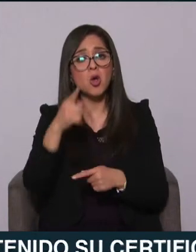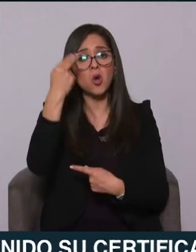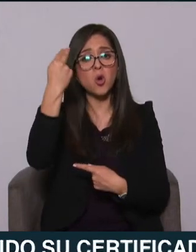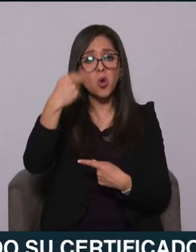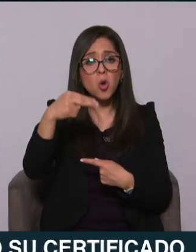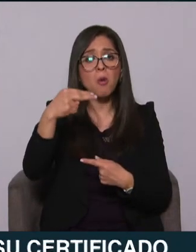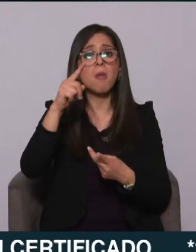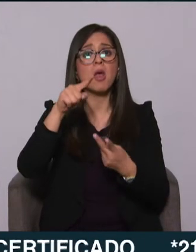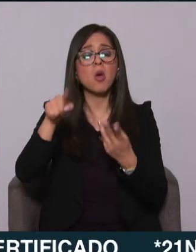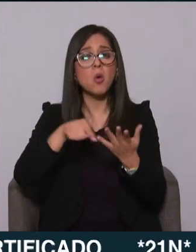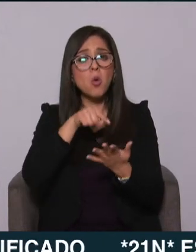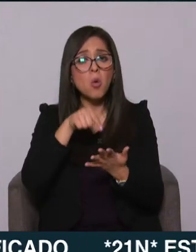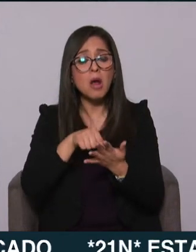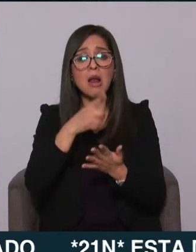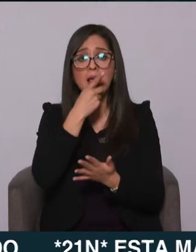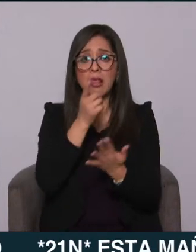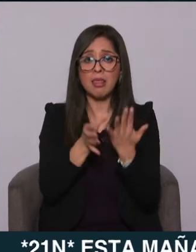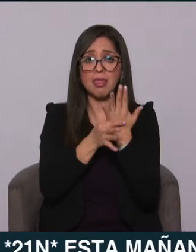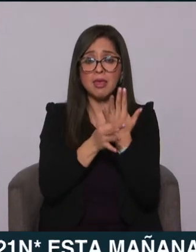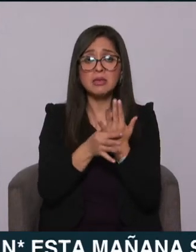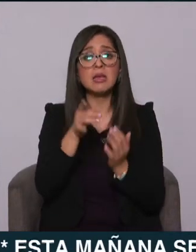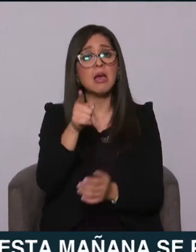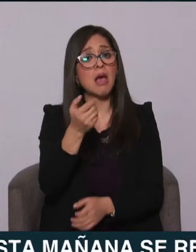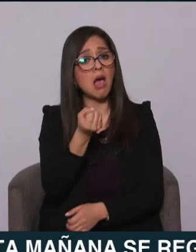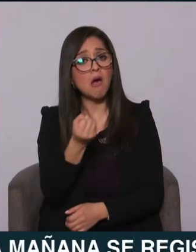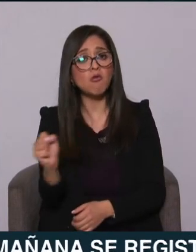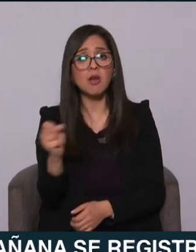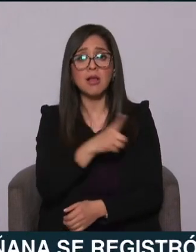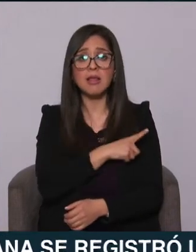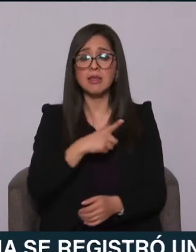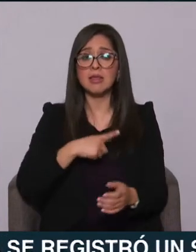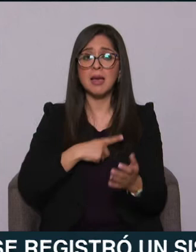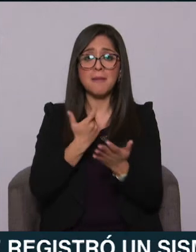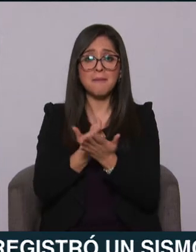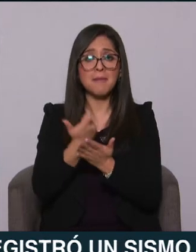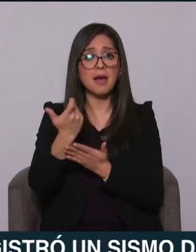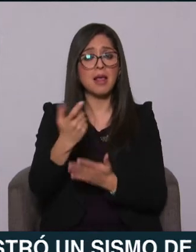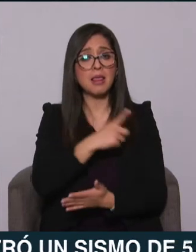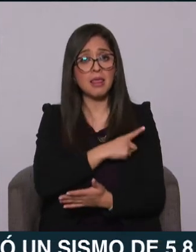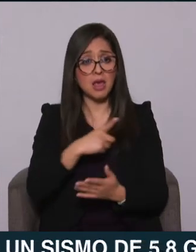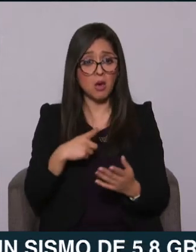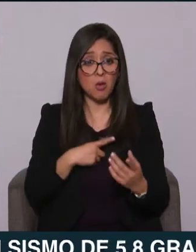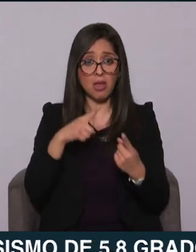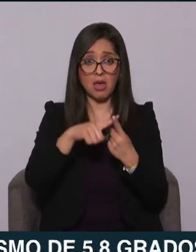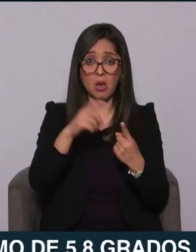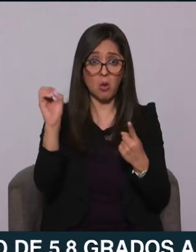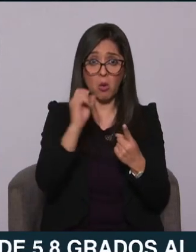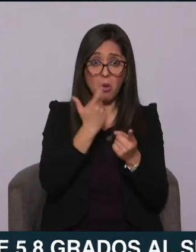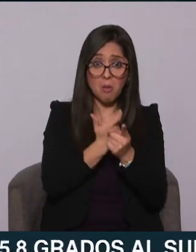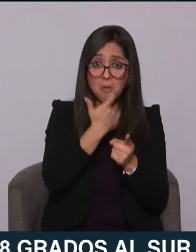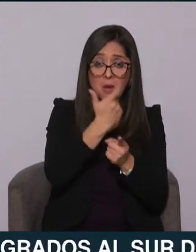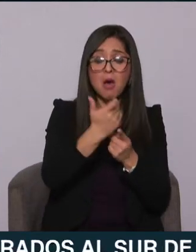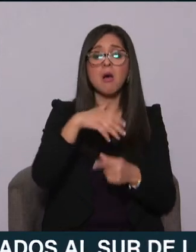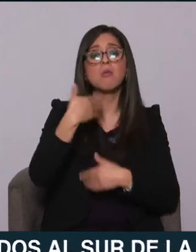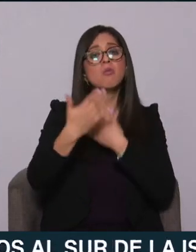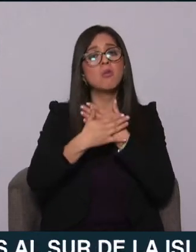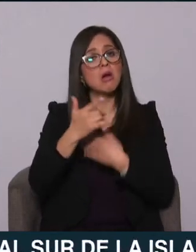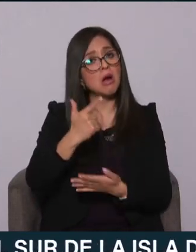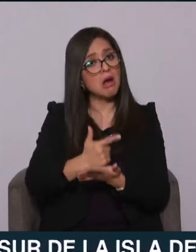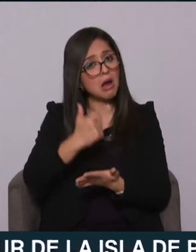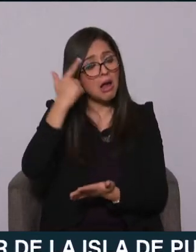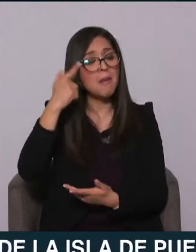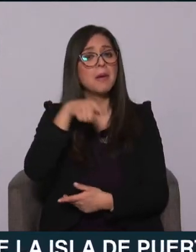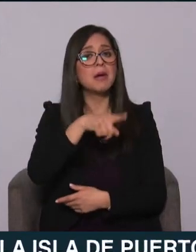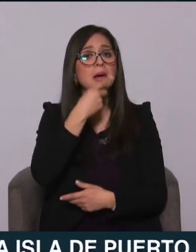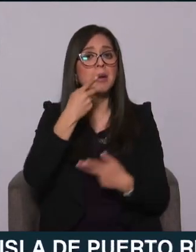Se hace hincapié en que en ese momento se debe pagar una deuda para no generar otro tipo de consecuencias graves. Se pide a la